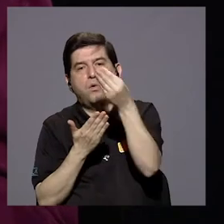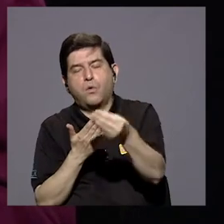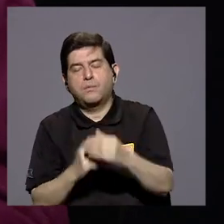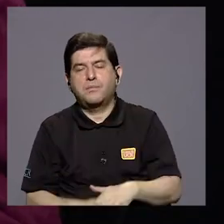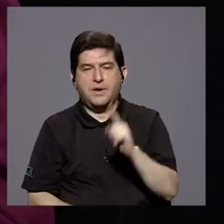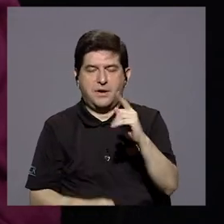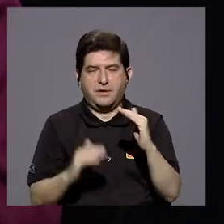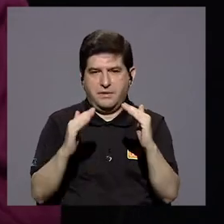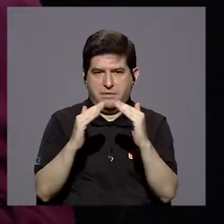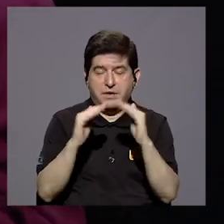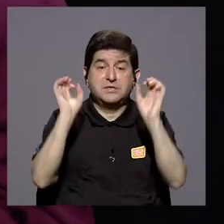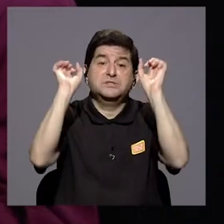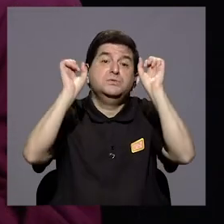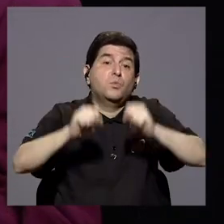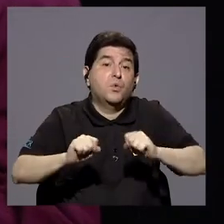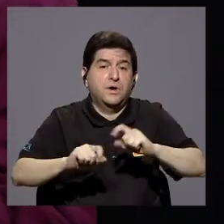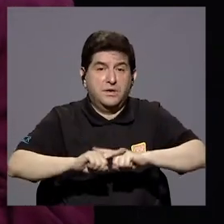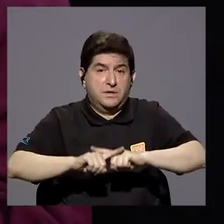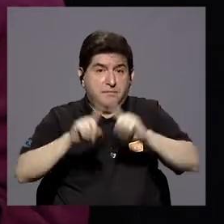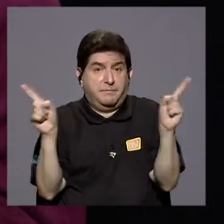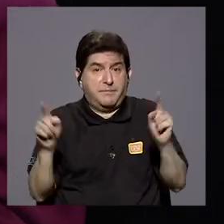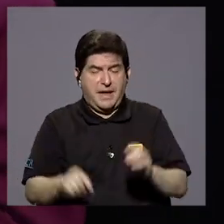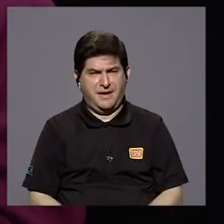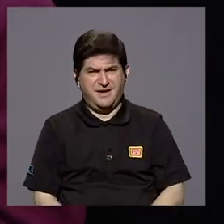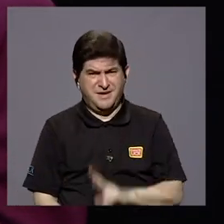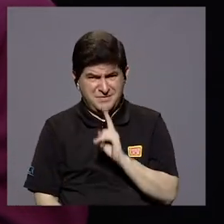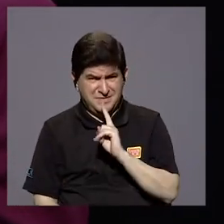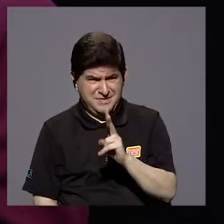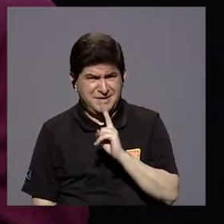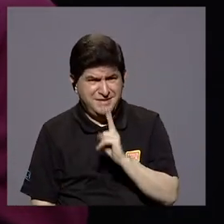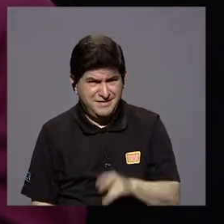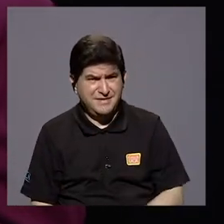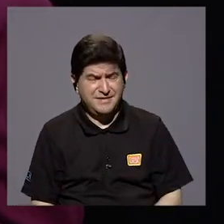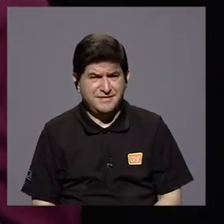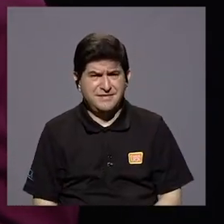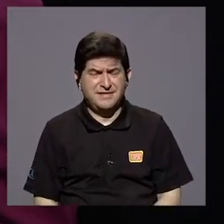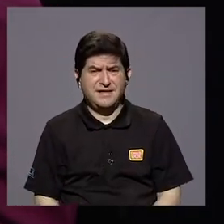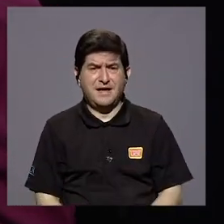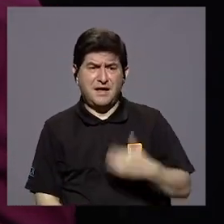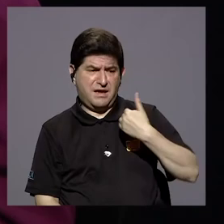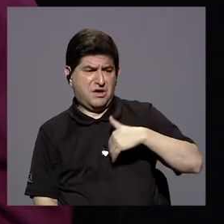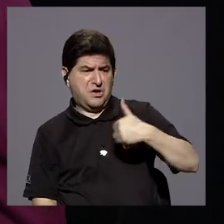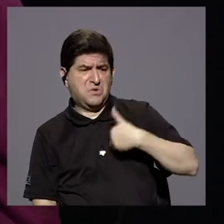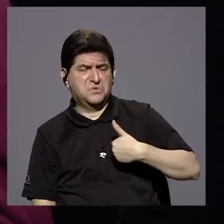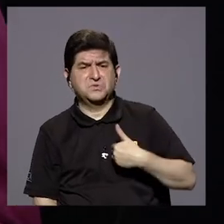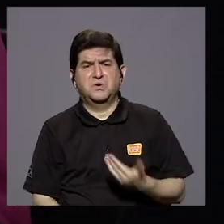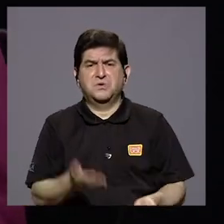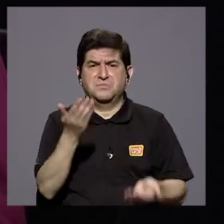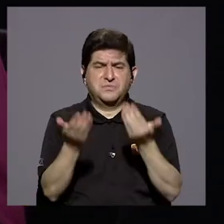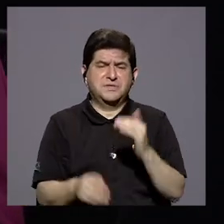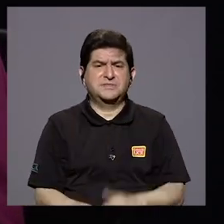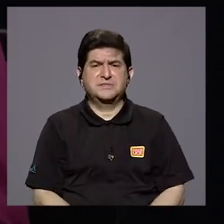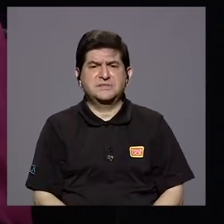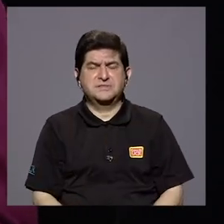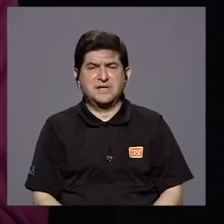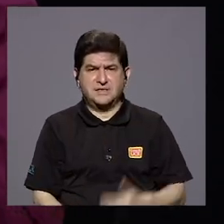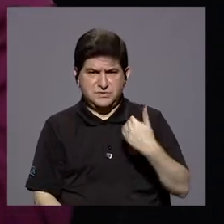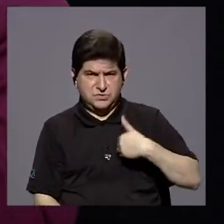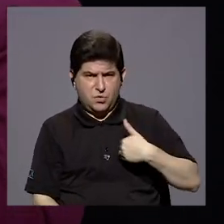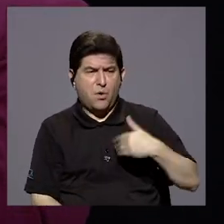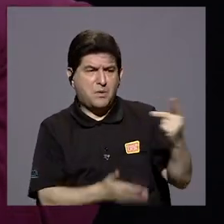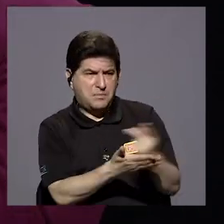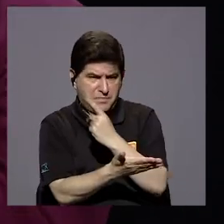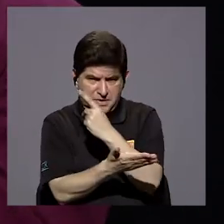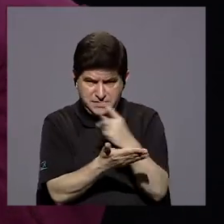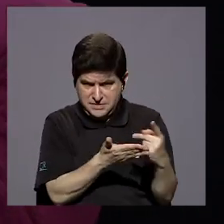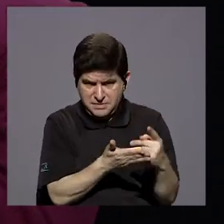un apartamento, el que tiene capacidad, pero en la realidad, y después en el caso de los hombres, ellos se quedan mucho, los de provincia, le estoy hablando